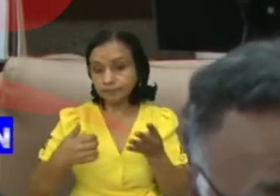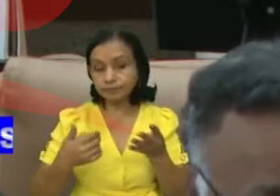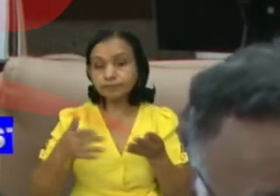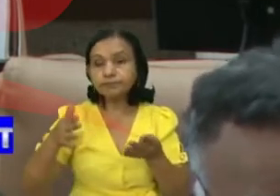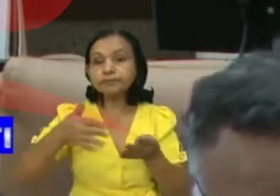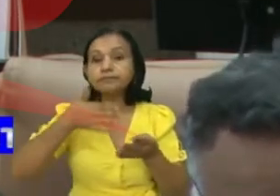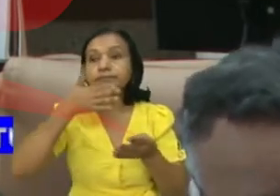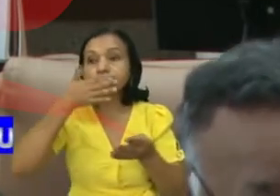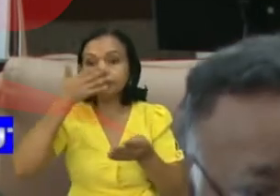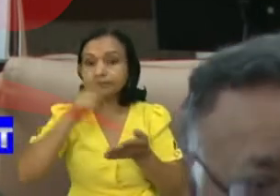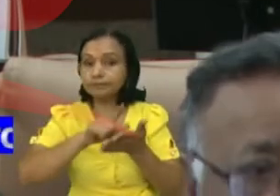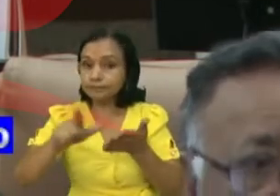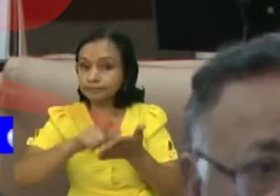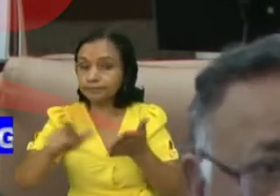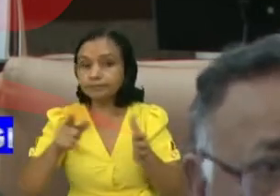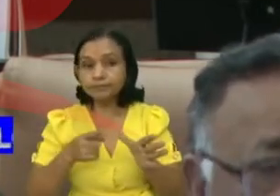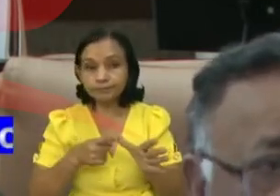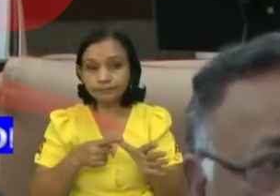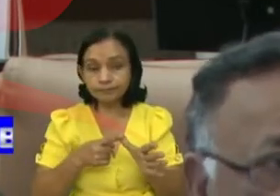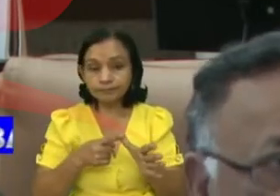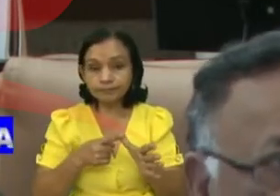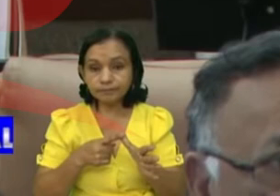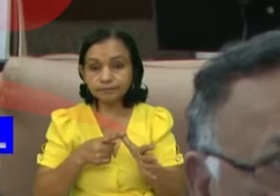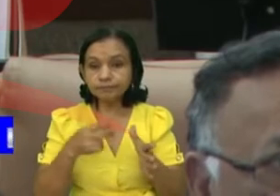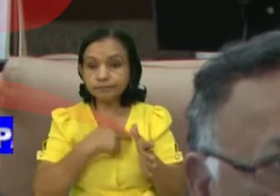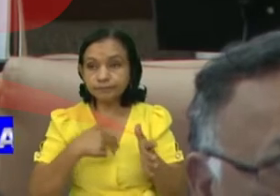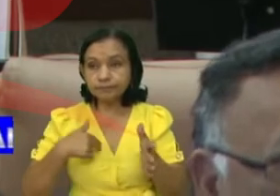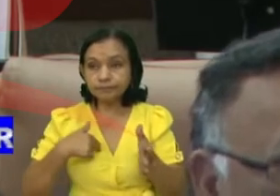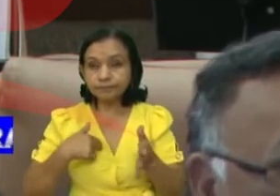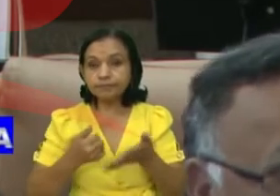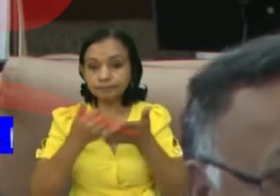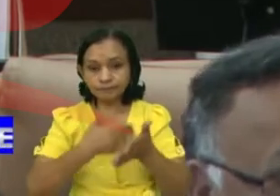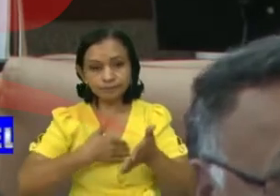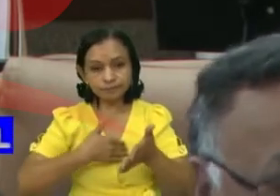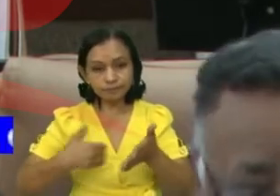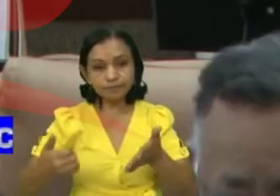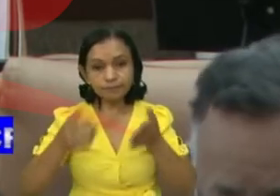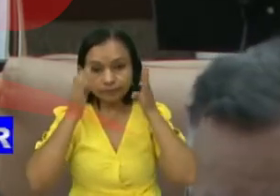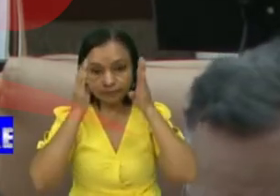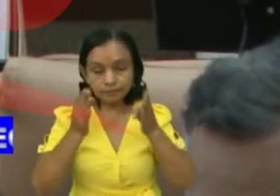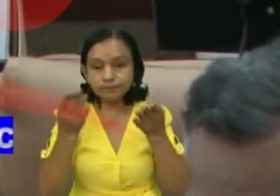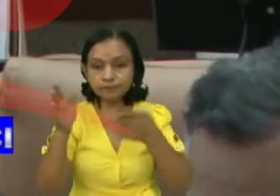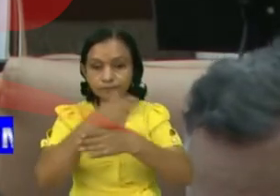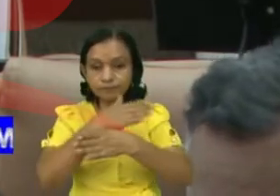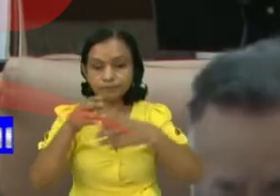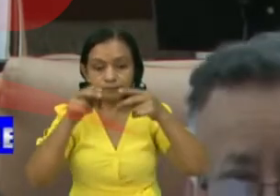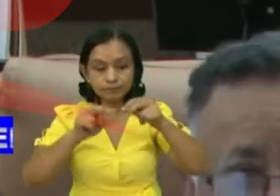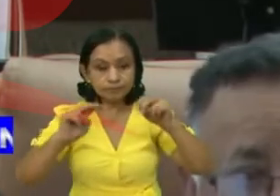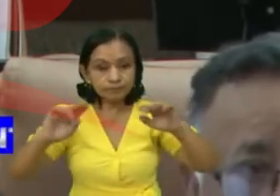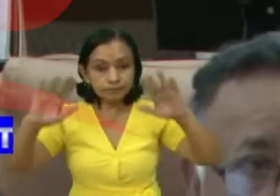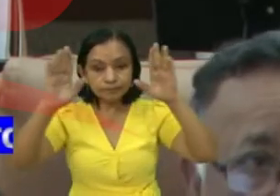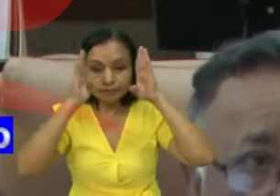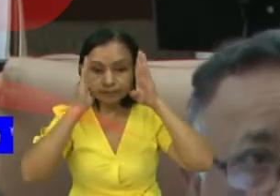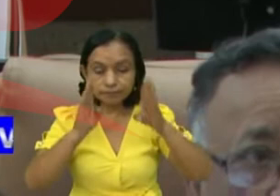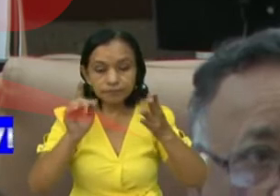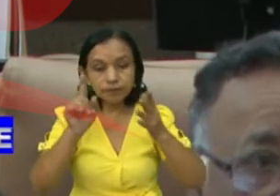aire. El quinto, proporcionar mejores servicios ecosistémicos. Y